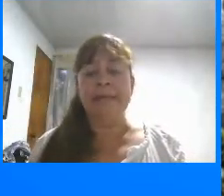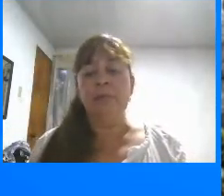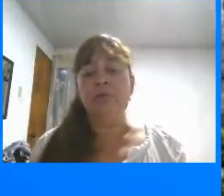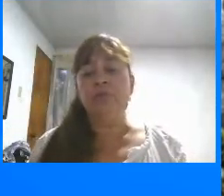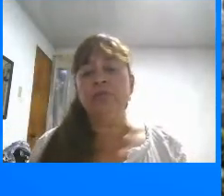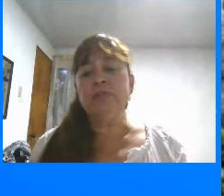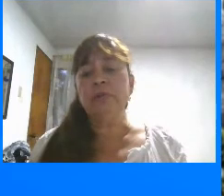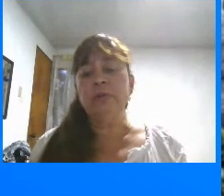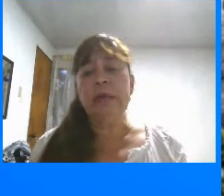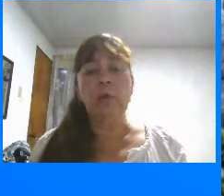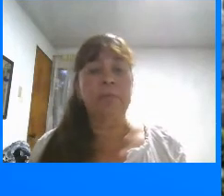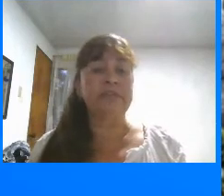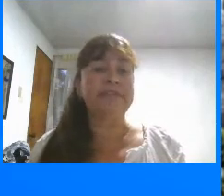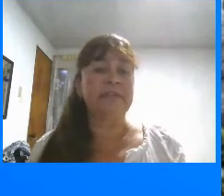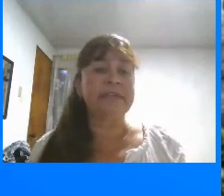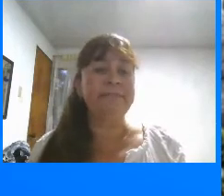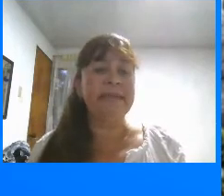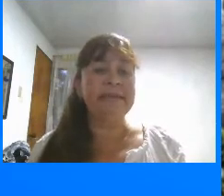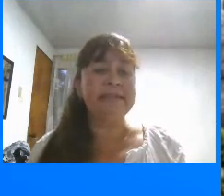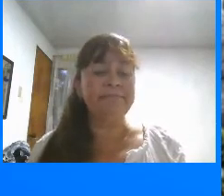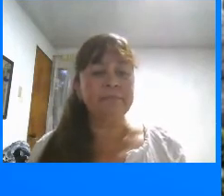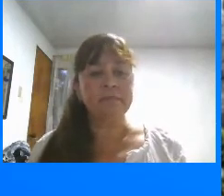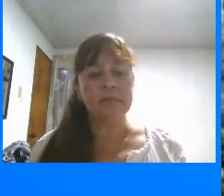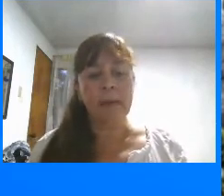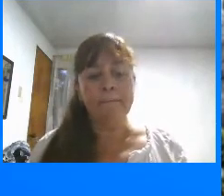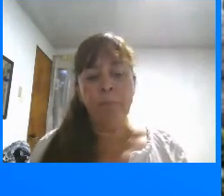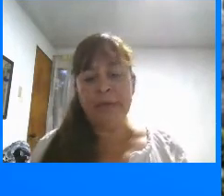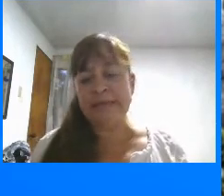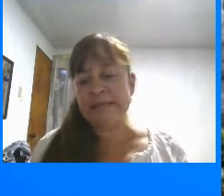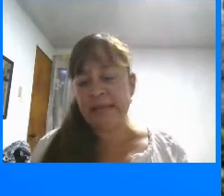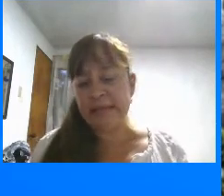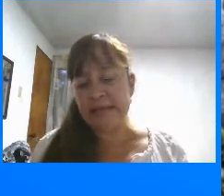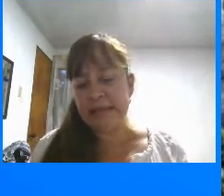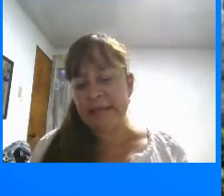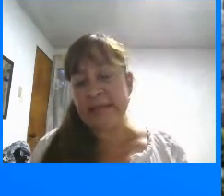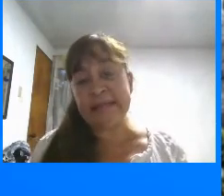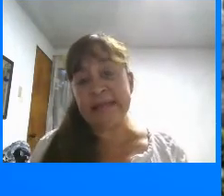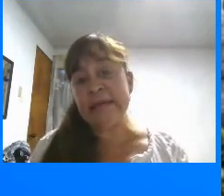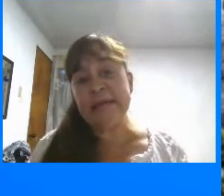Cuando perdemos la composición de especies, pues